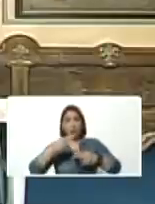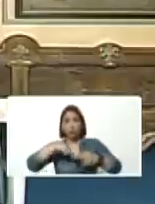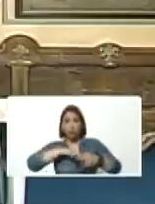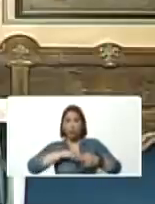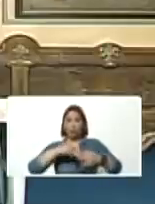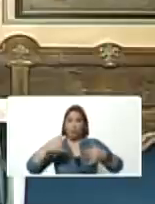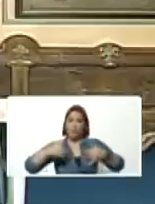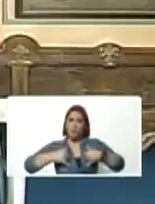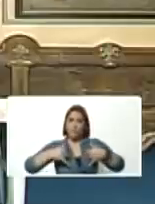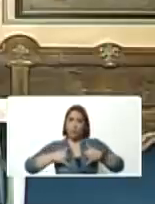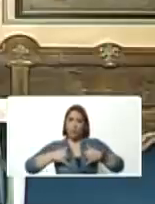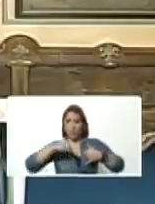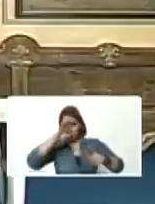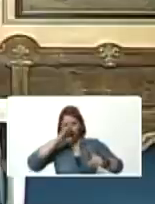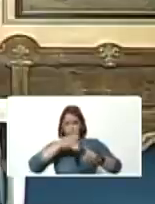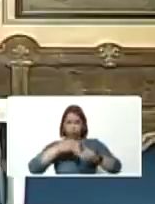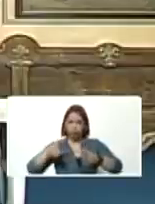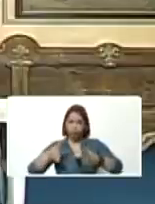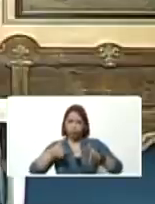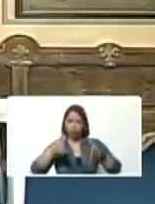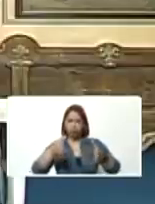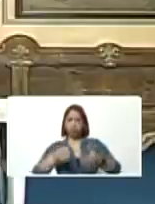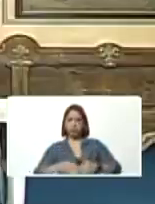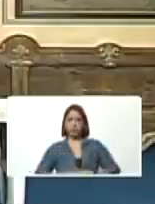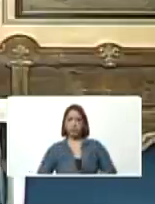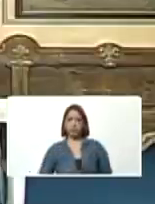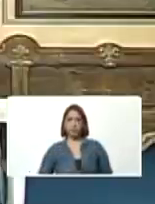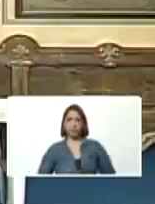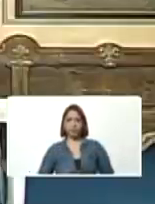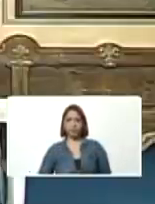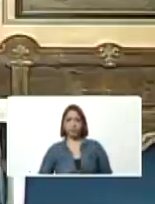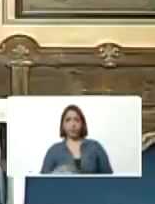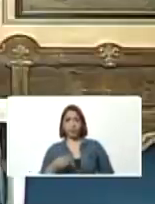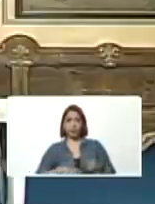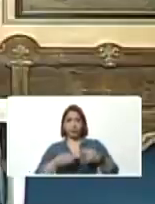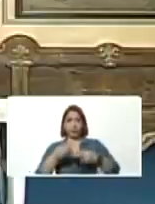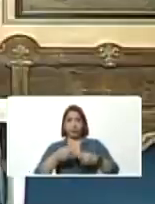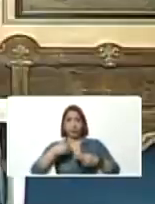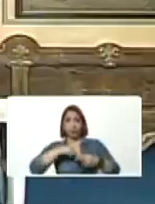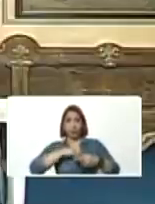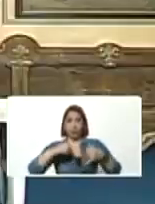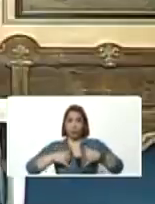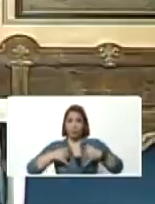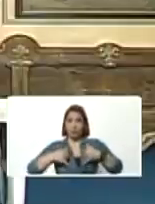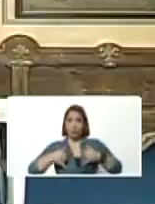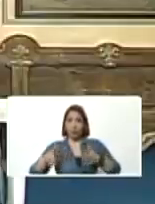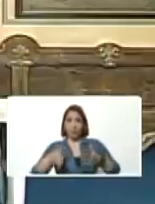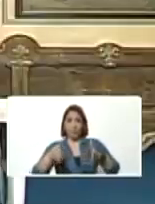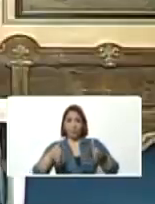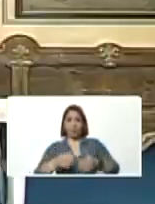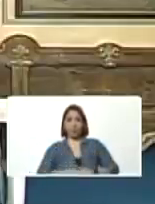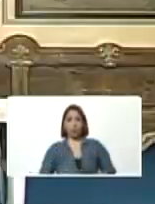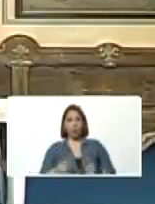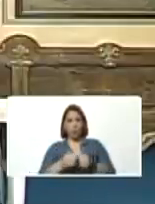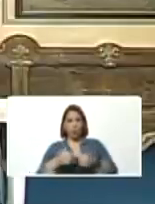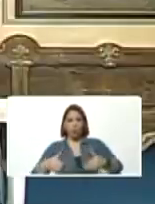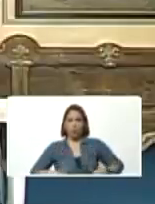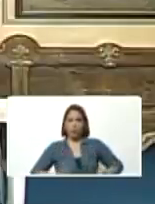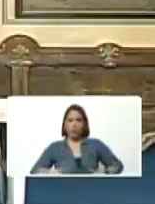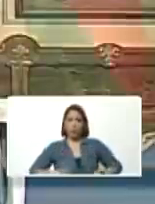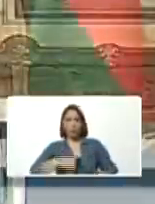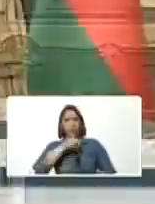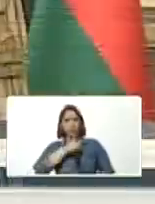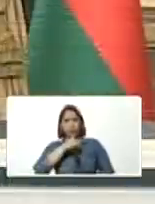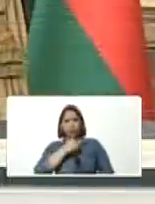propio rumbo, nuestro propio camino. Construir nuestro propio camino con esfuerzo, perseverancia,